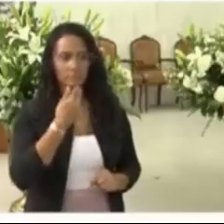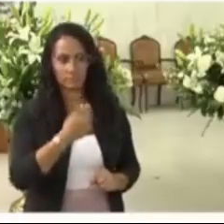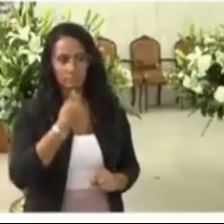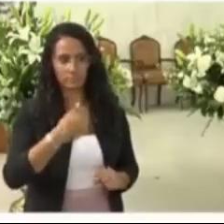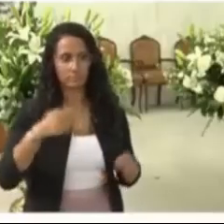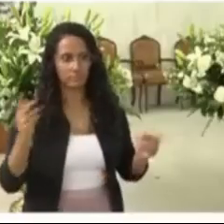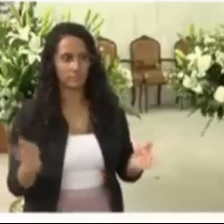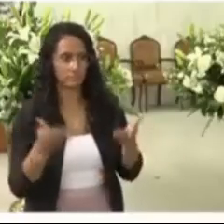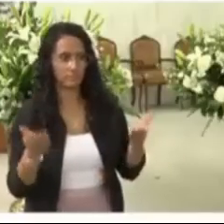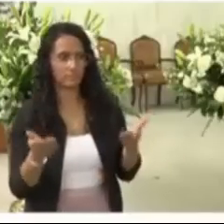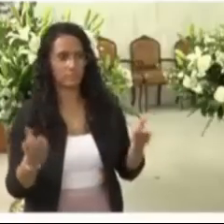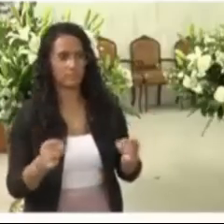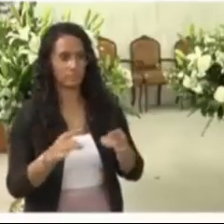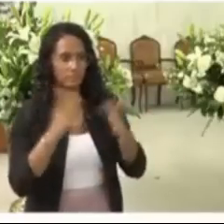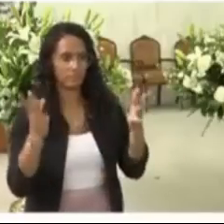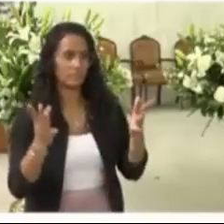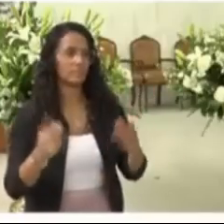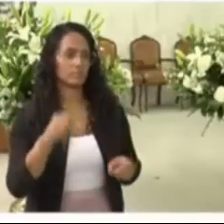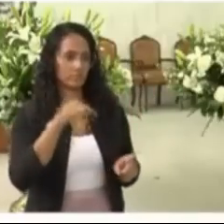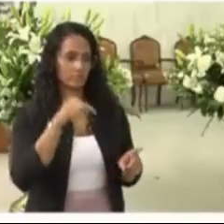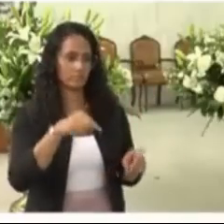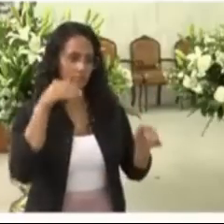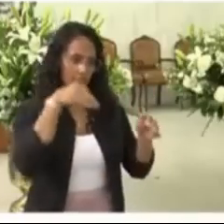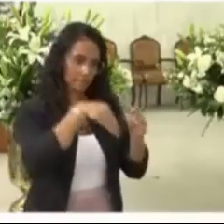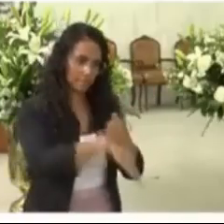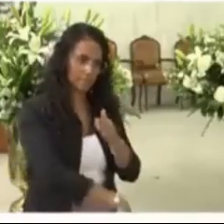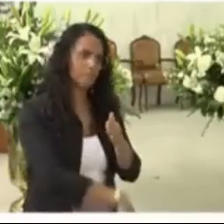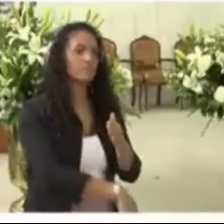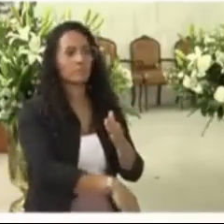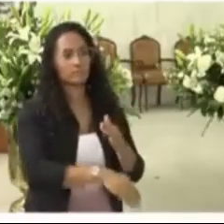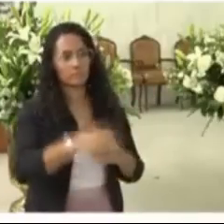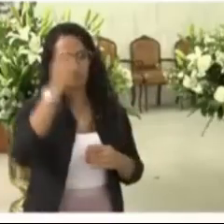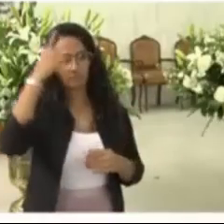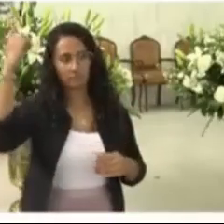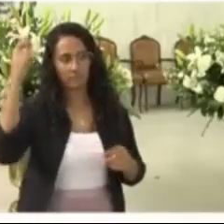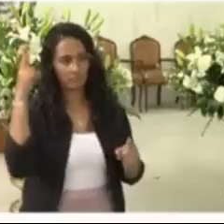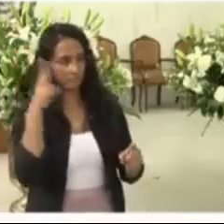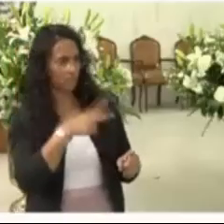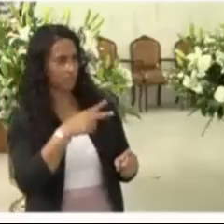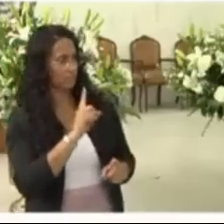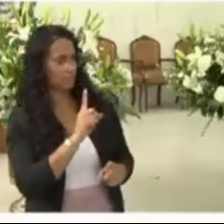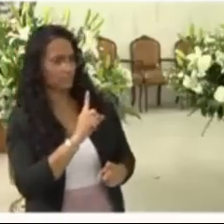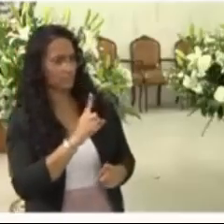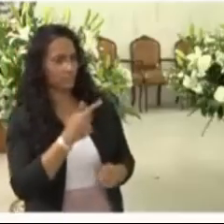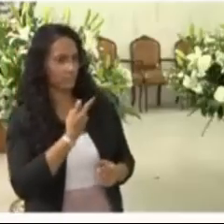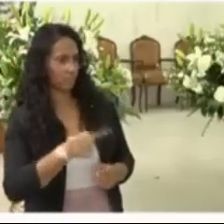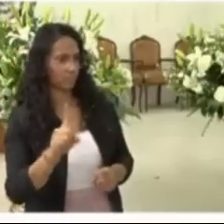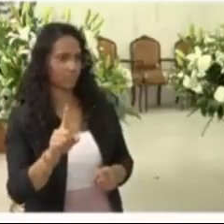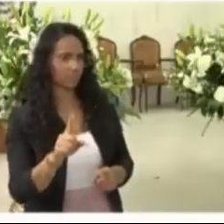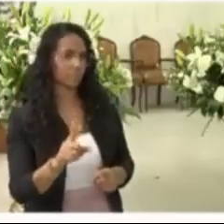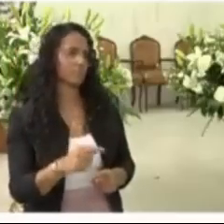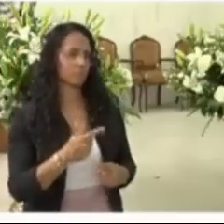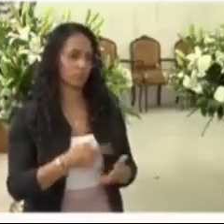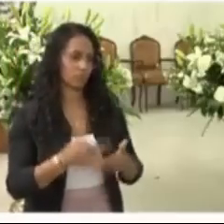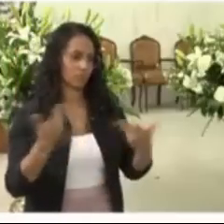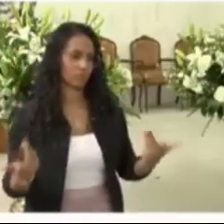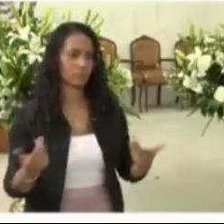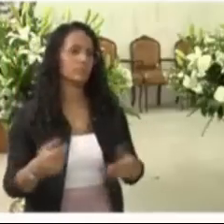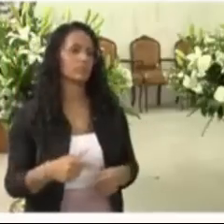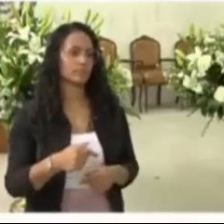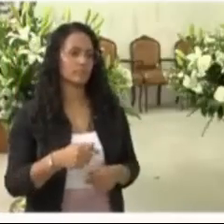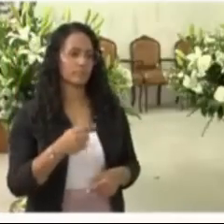20 del segundo libro de Reyes, Ezequías había enfermado, y claramente dice la